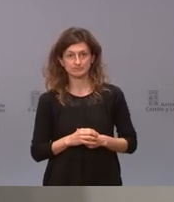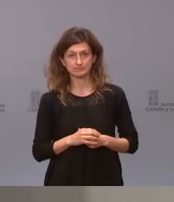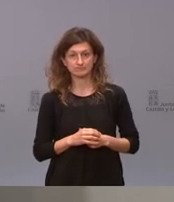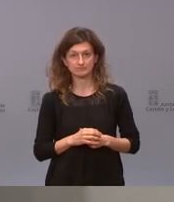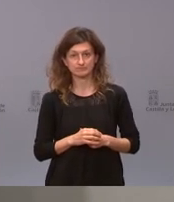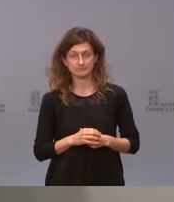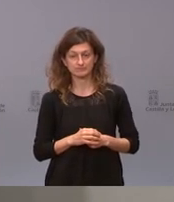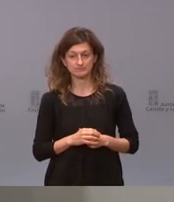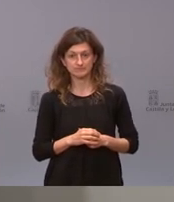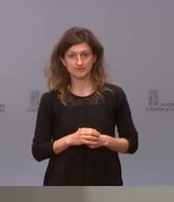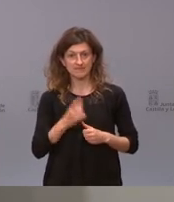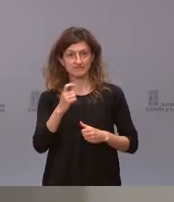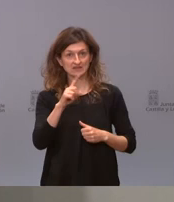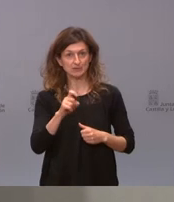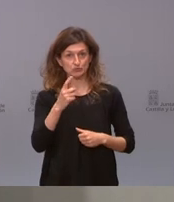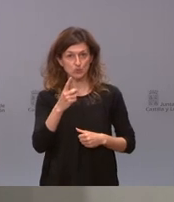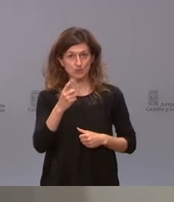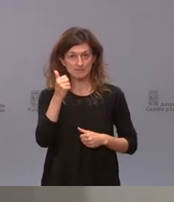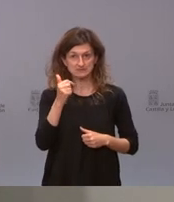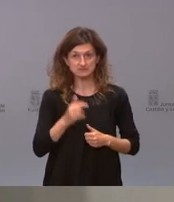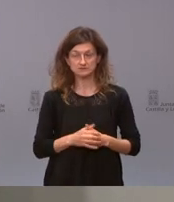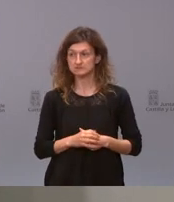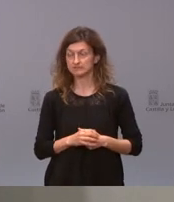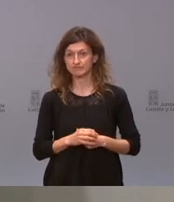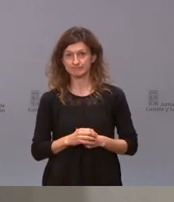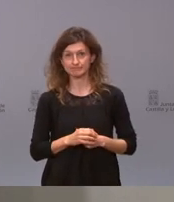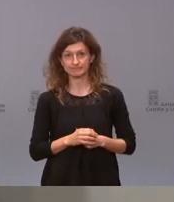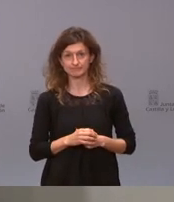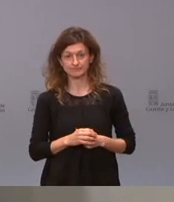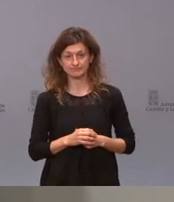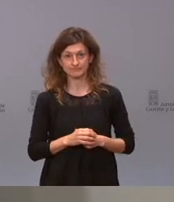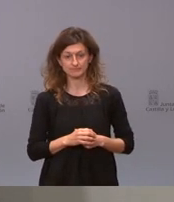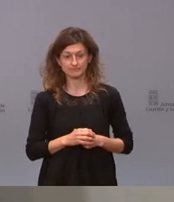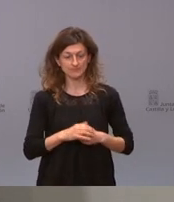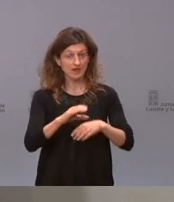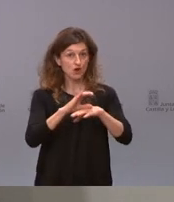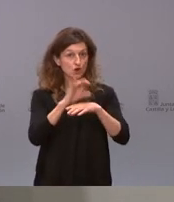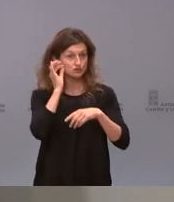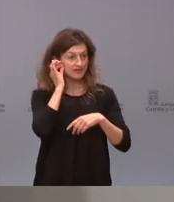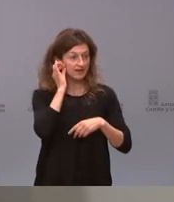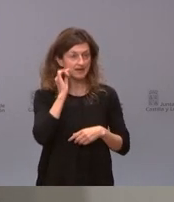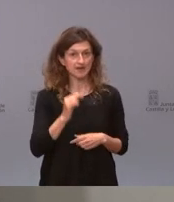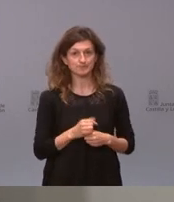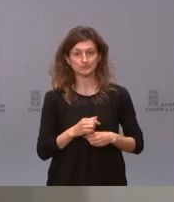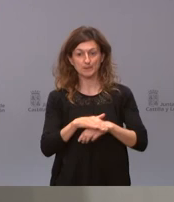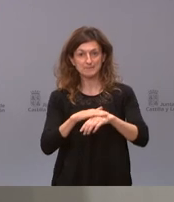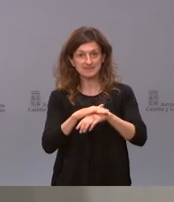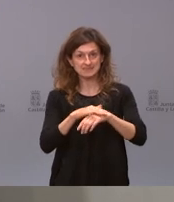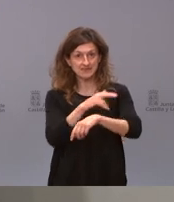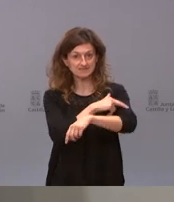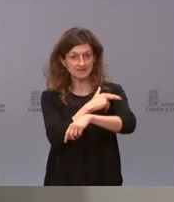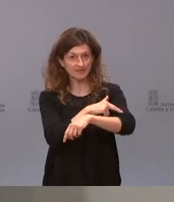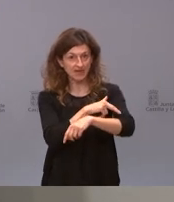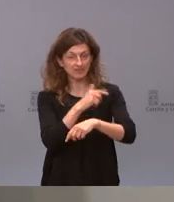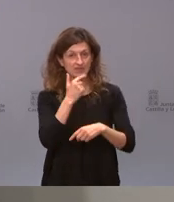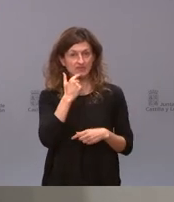había una pregunta más en la sala yo quería preguntarle esta mañana a la ministra de sanidad ha dicho que no